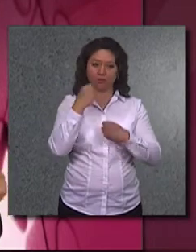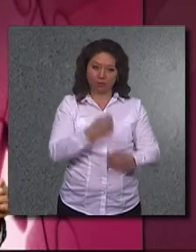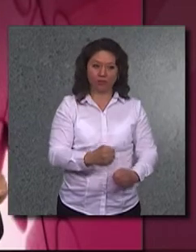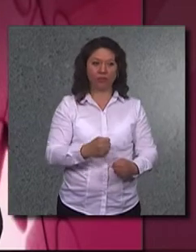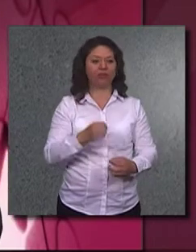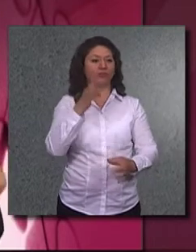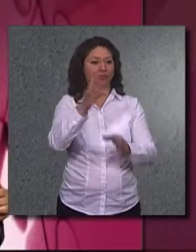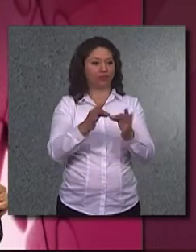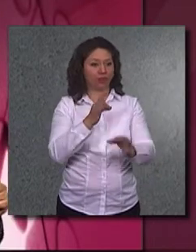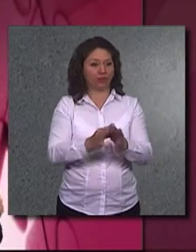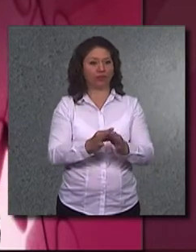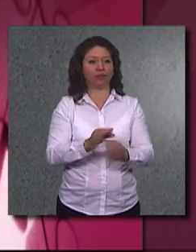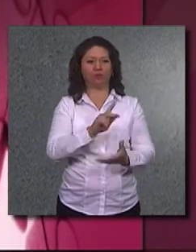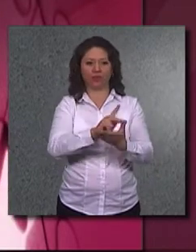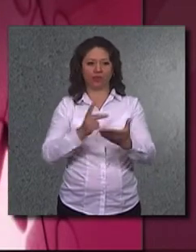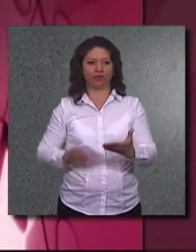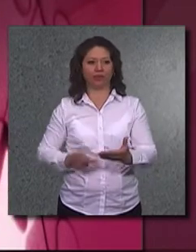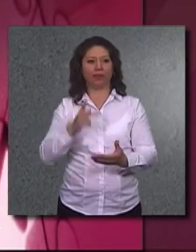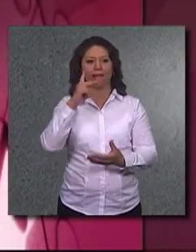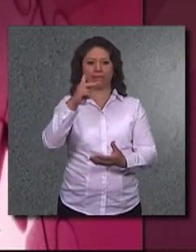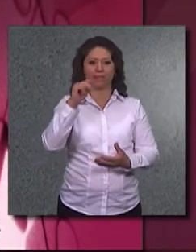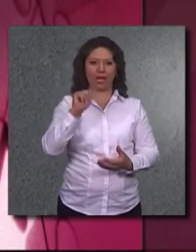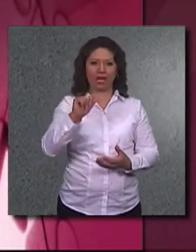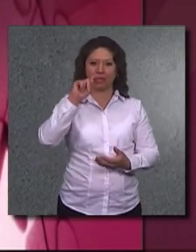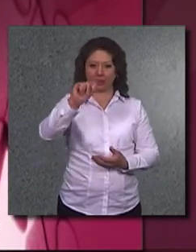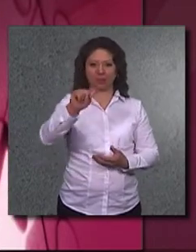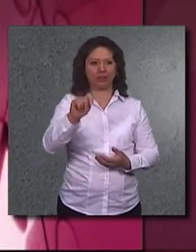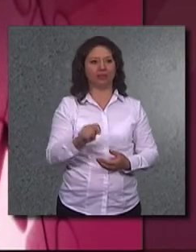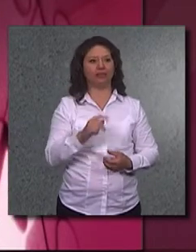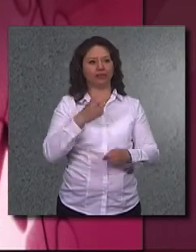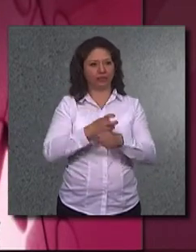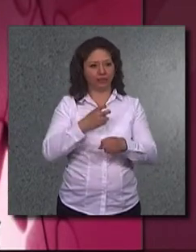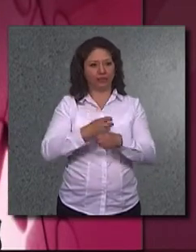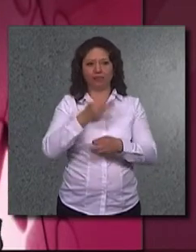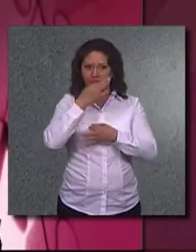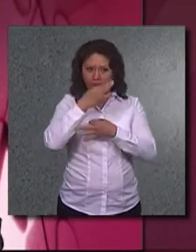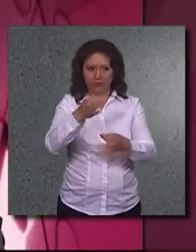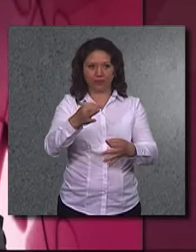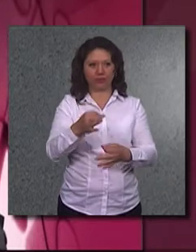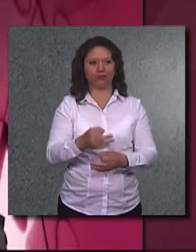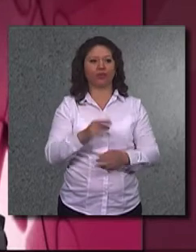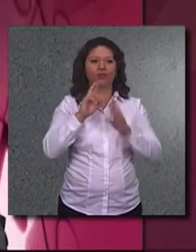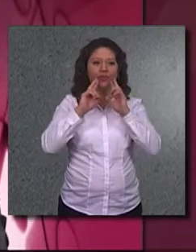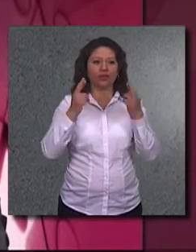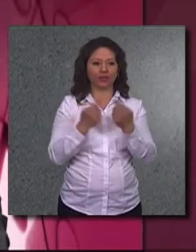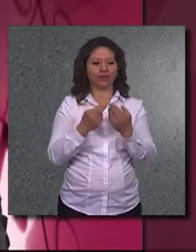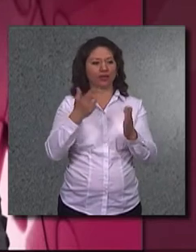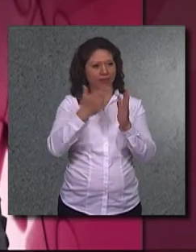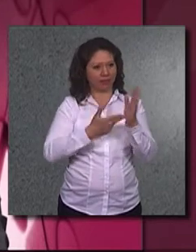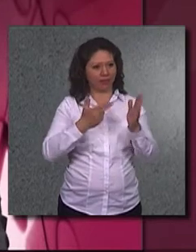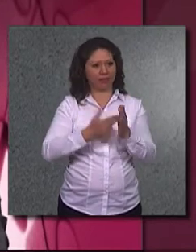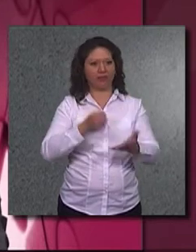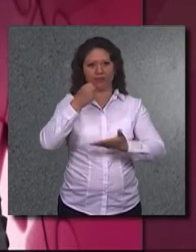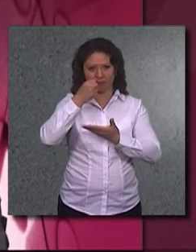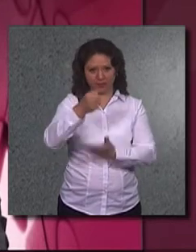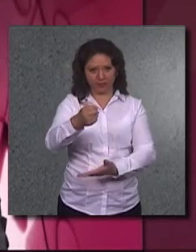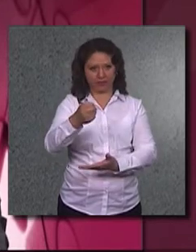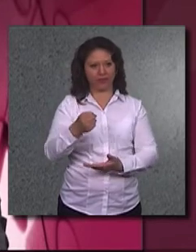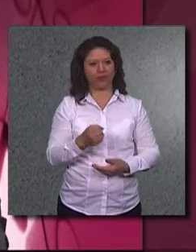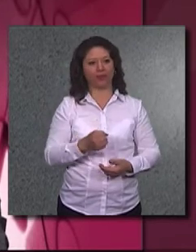asegure el cumplimiento de los proyectos del pacto en un segundo momento la unidad técnica de